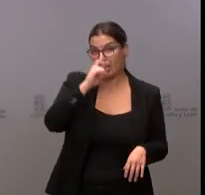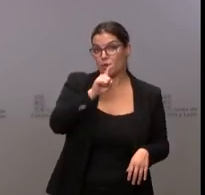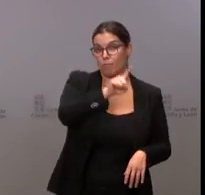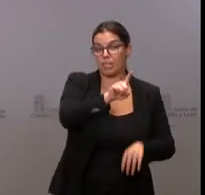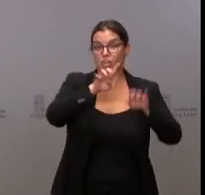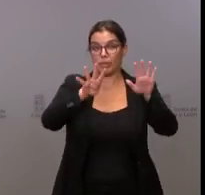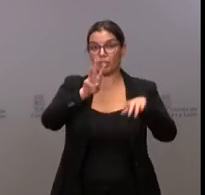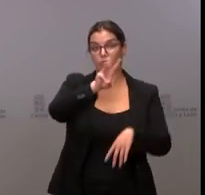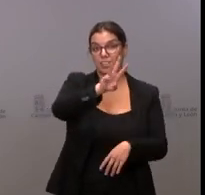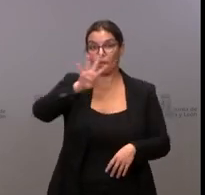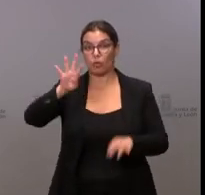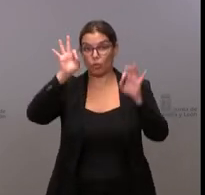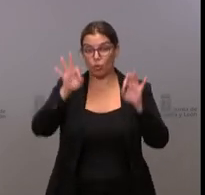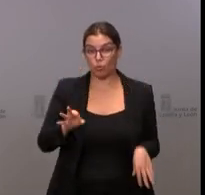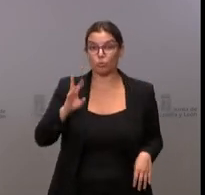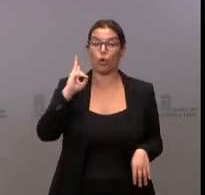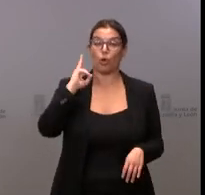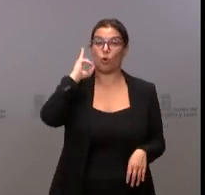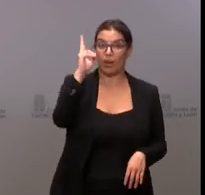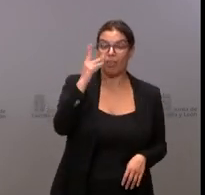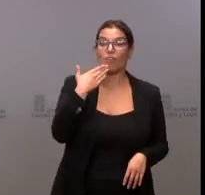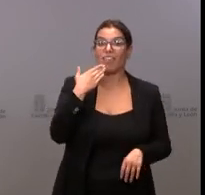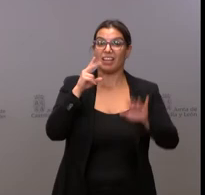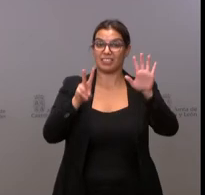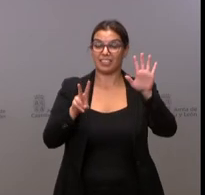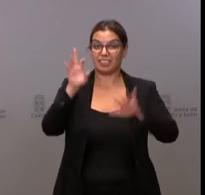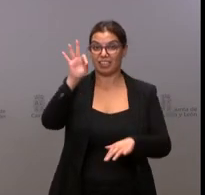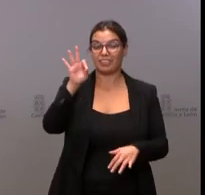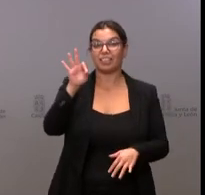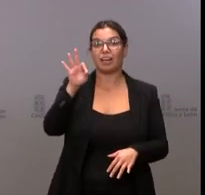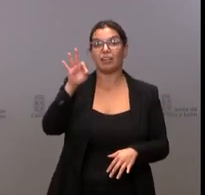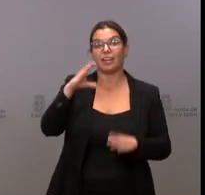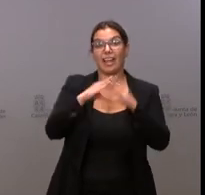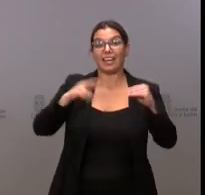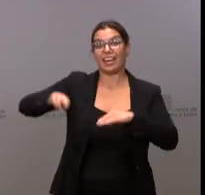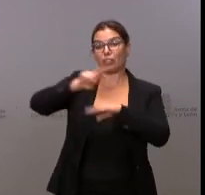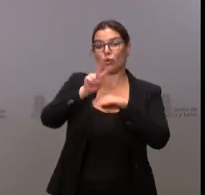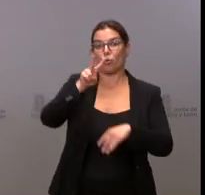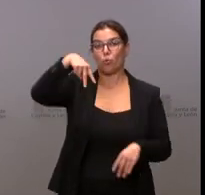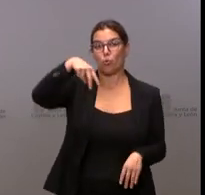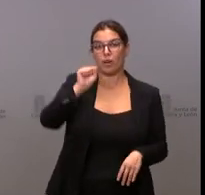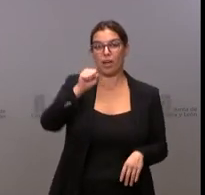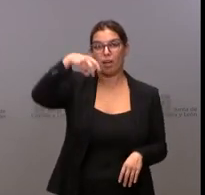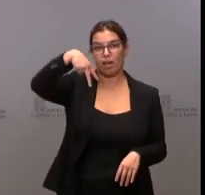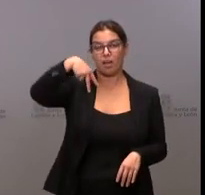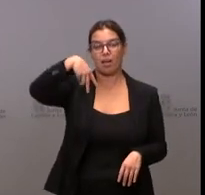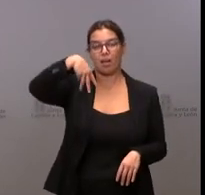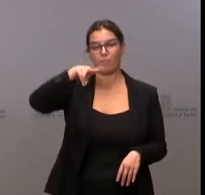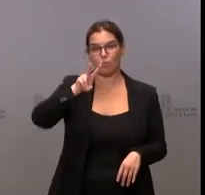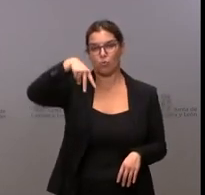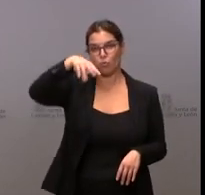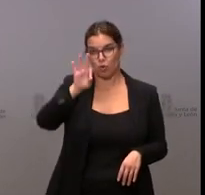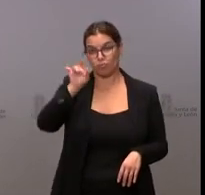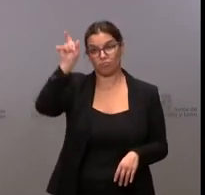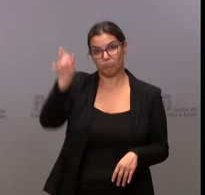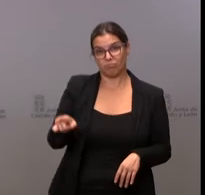se jubilaba al cumplir 70 años el rector unamuno era otro salmantino